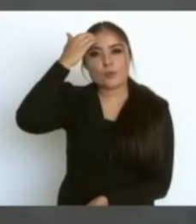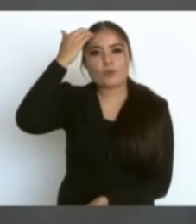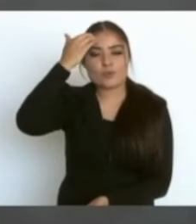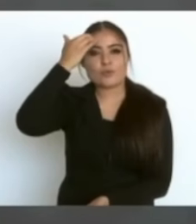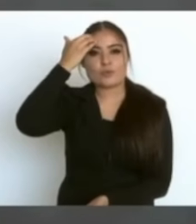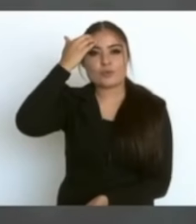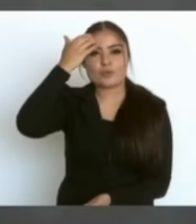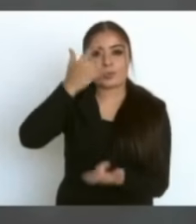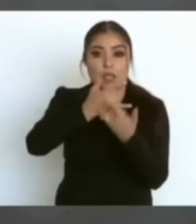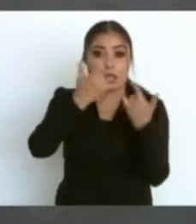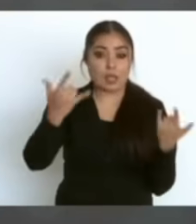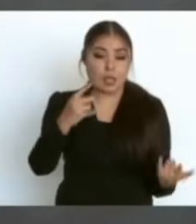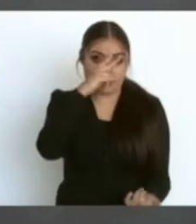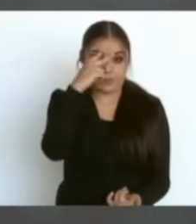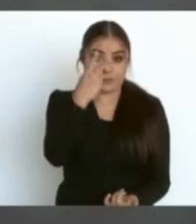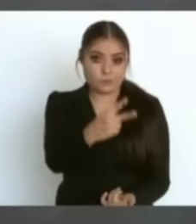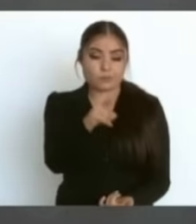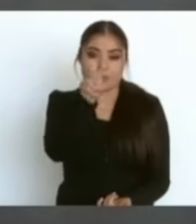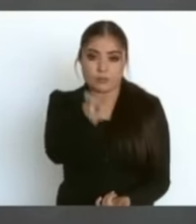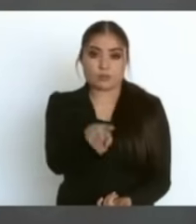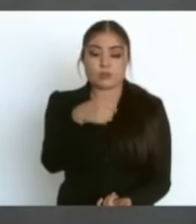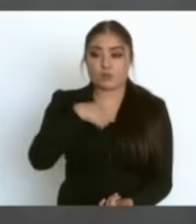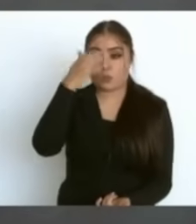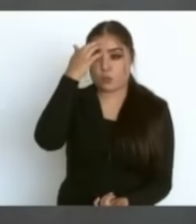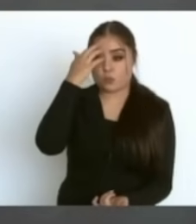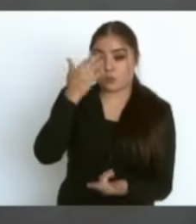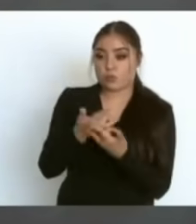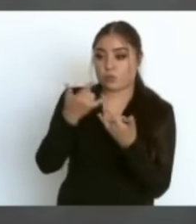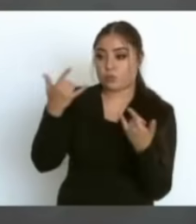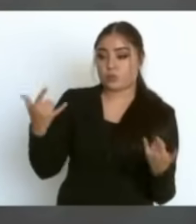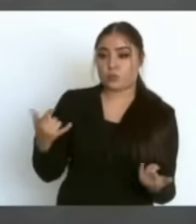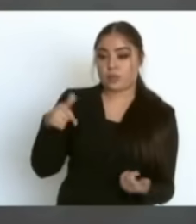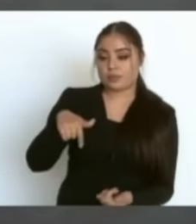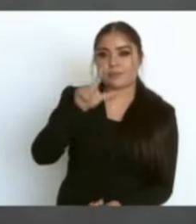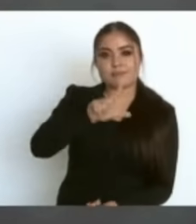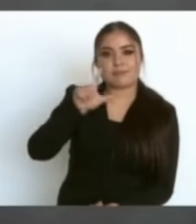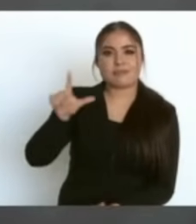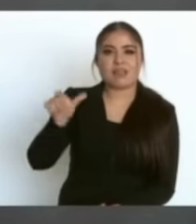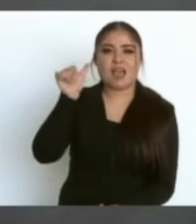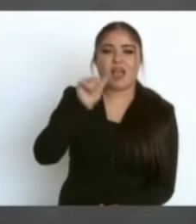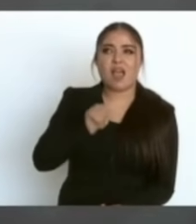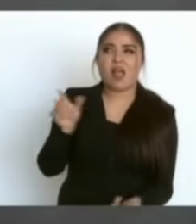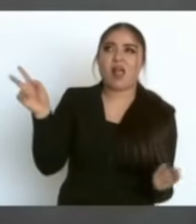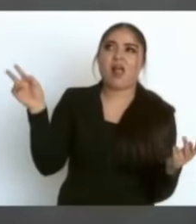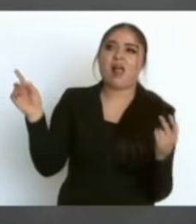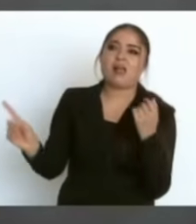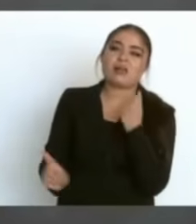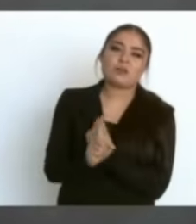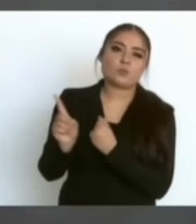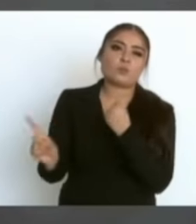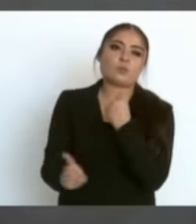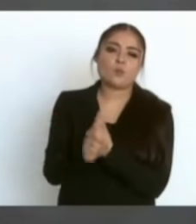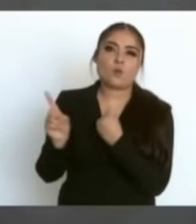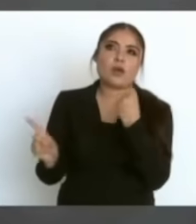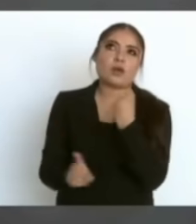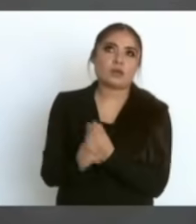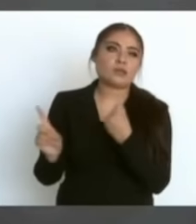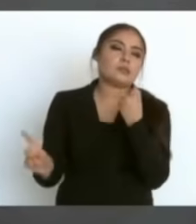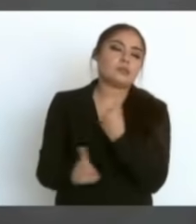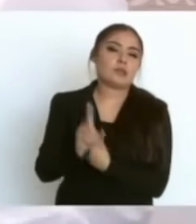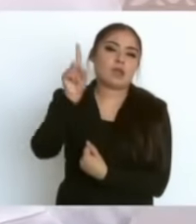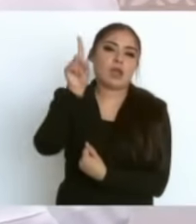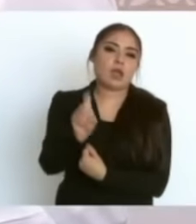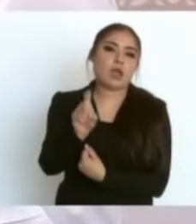la historia de méxico y conozco la historia de la laguna y los proyectos del agua del río nazas